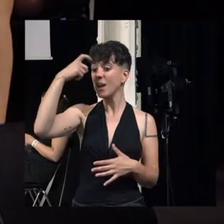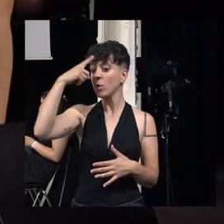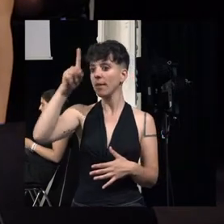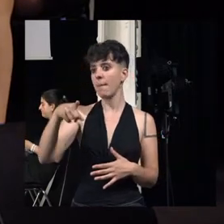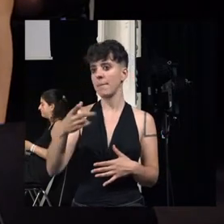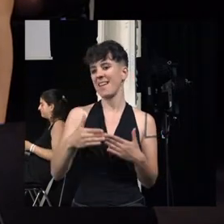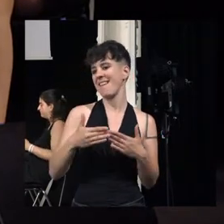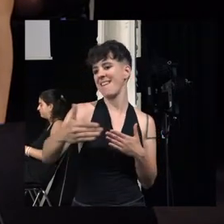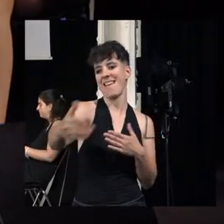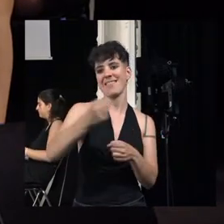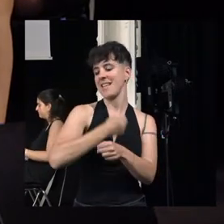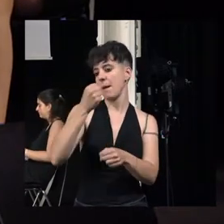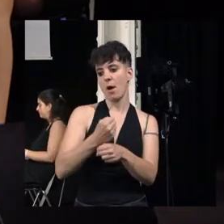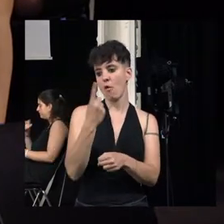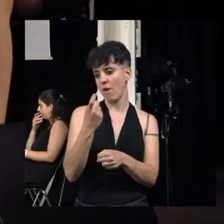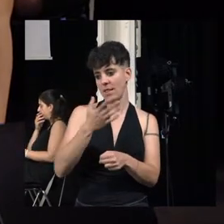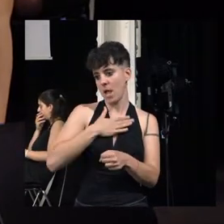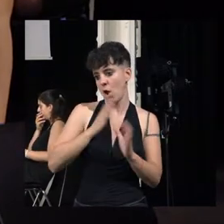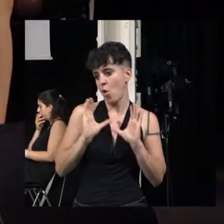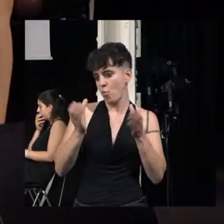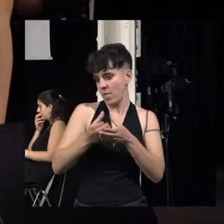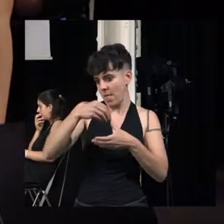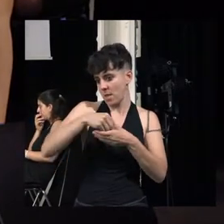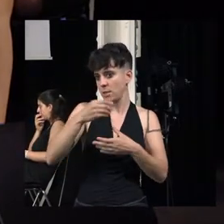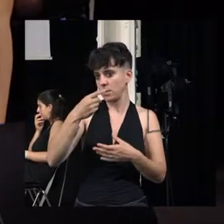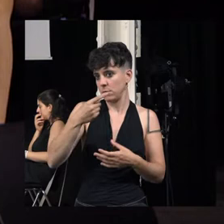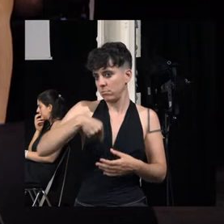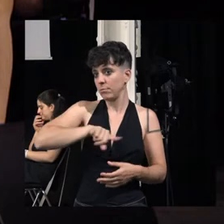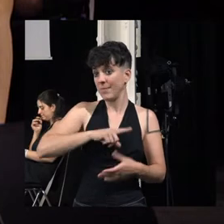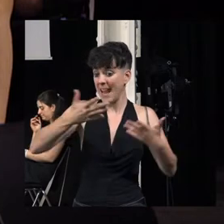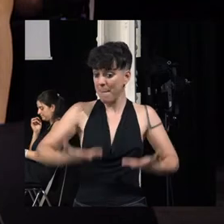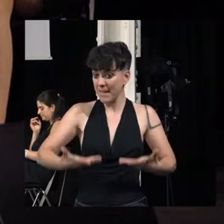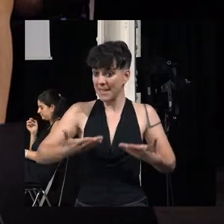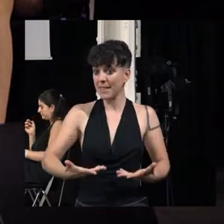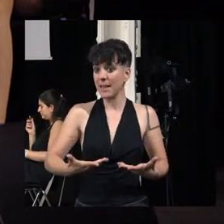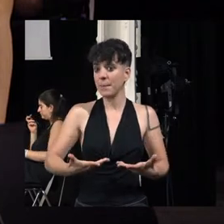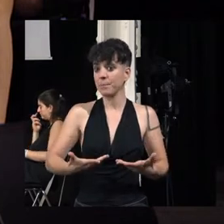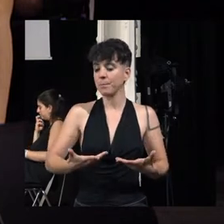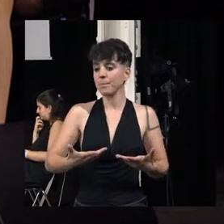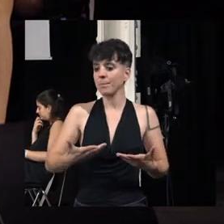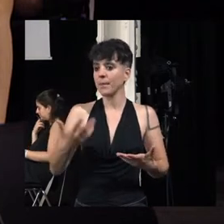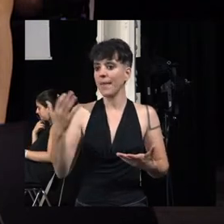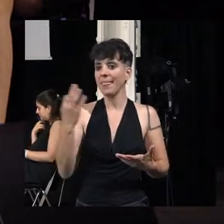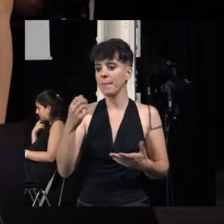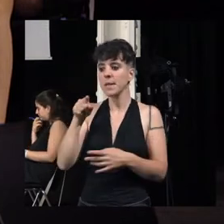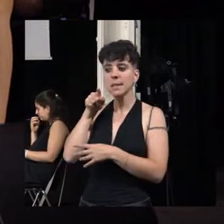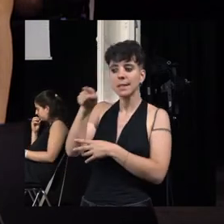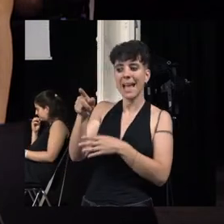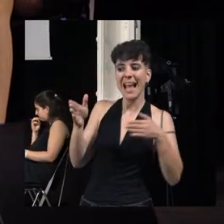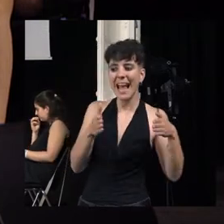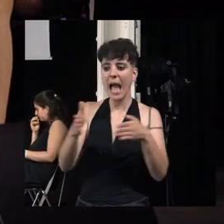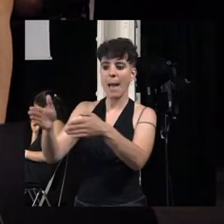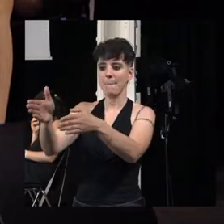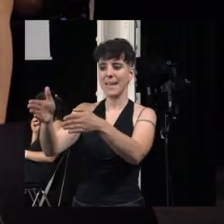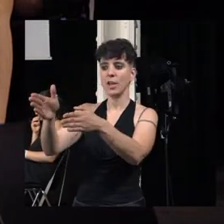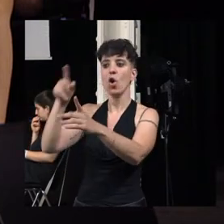por hacer en nuestras comunidades. En el presente, la visión debe señalar el camino hacia la acción